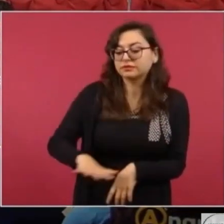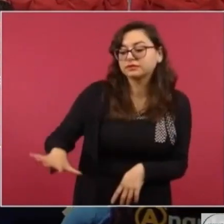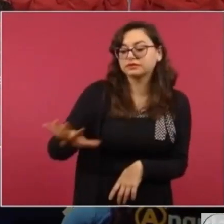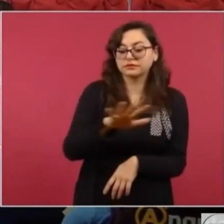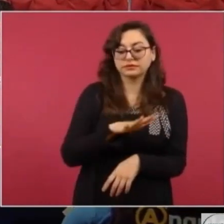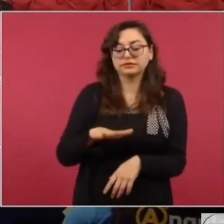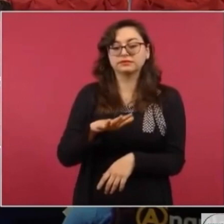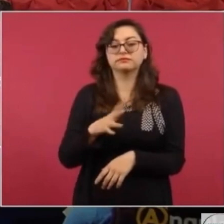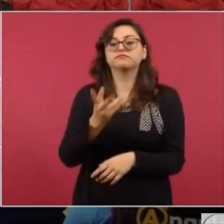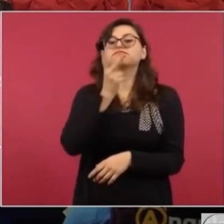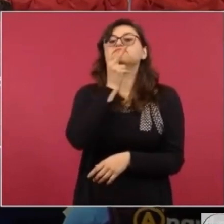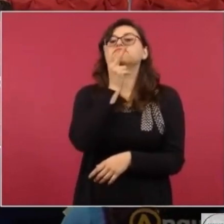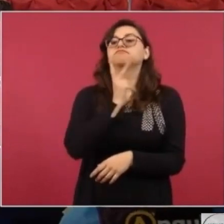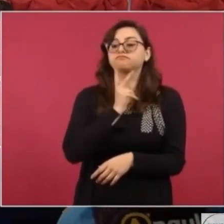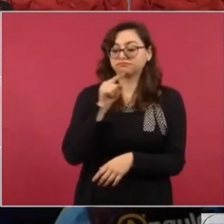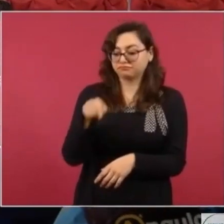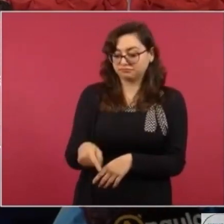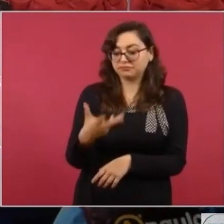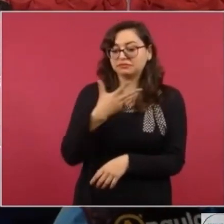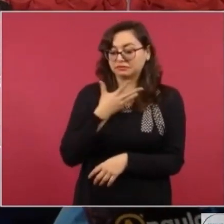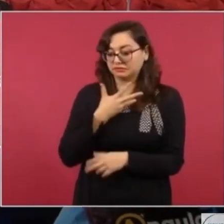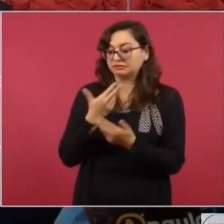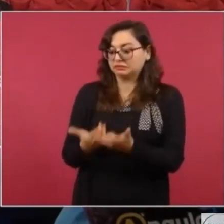se fueron a invertir acá.